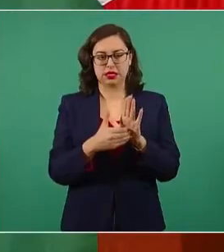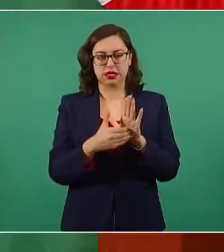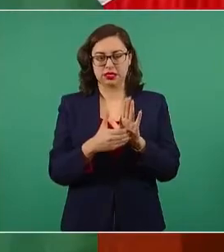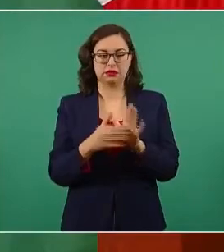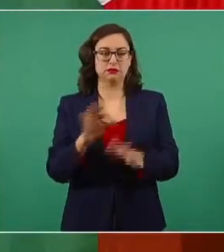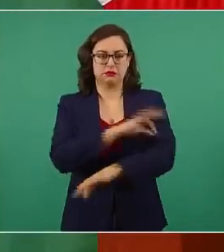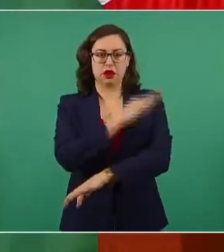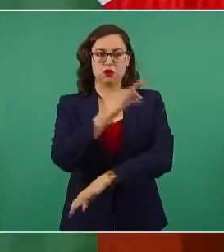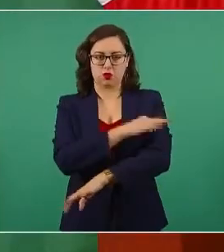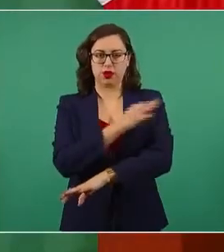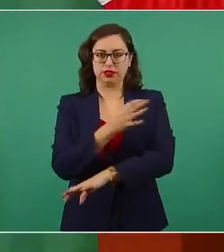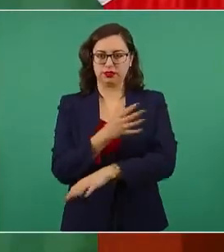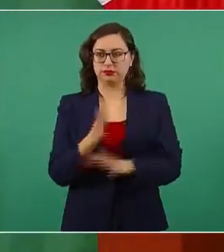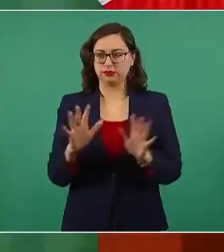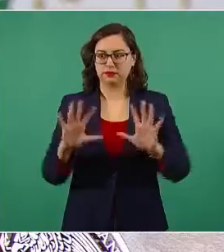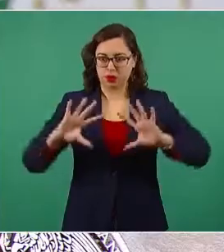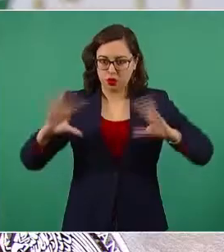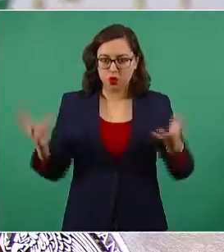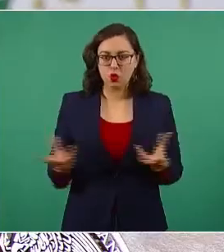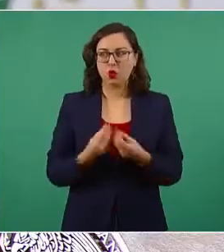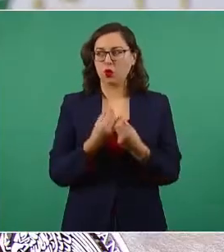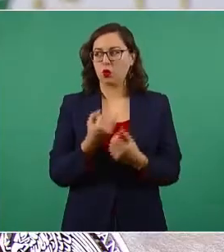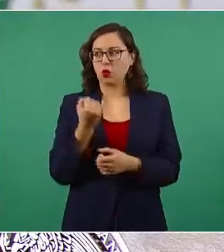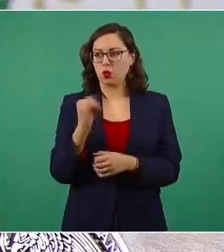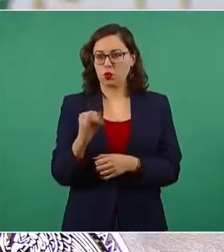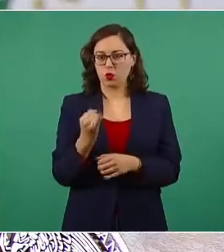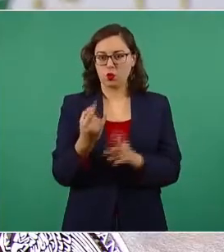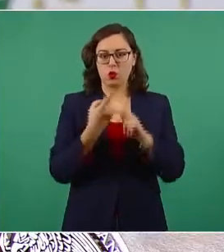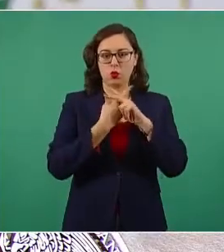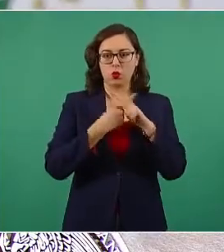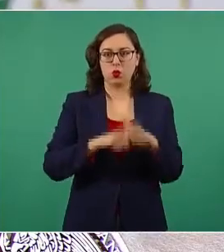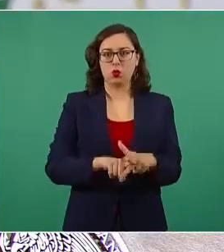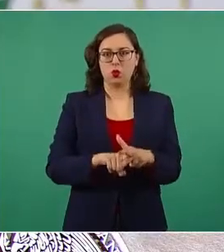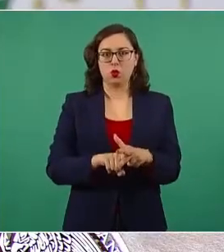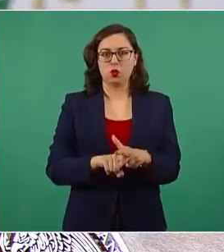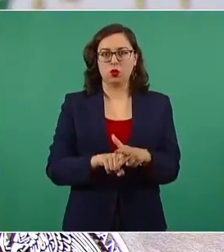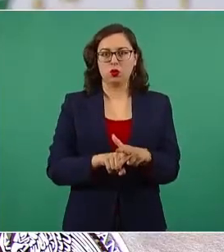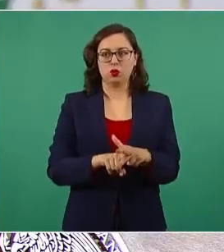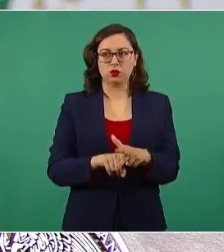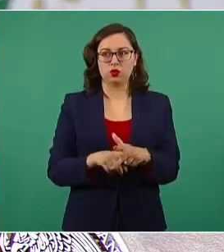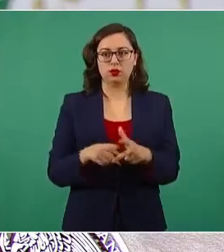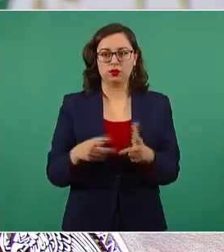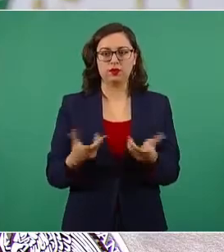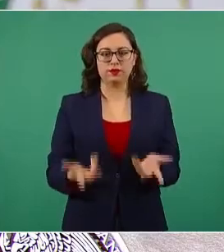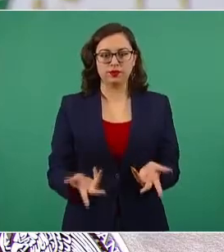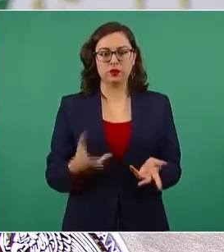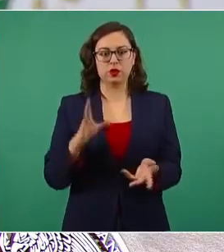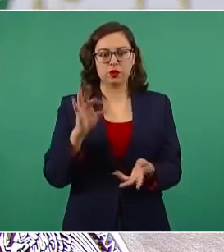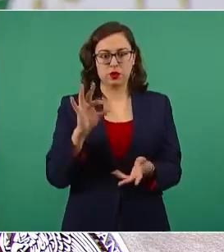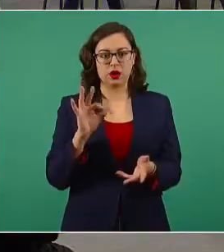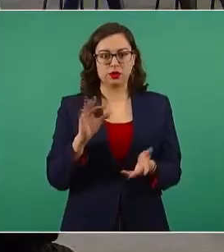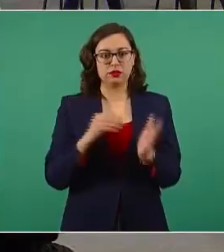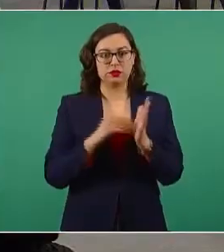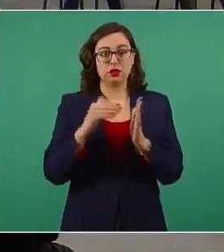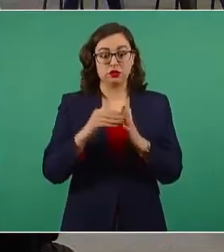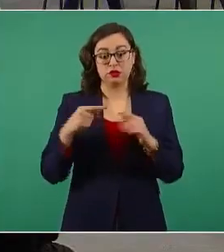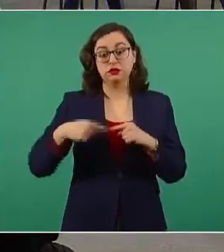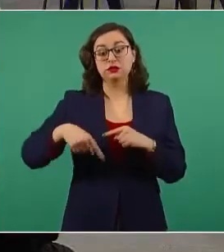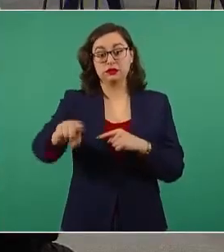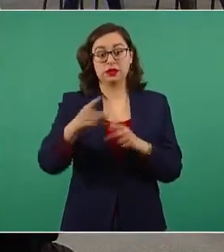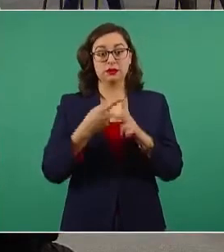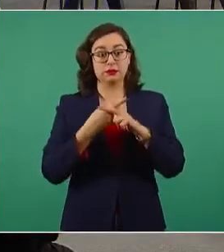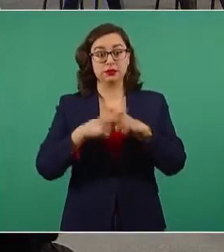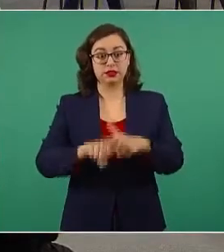40.700.000 dosis para arrancar junio ya con 40 millones o más de dosis recibidas. Vamos a ver